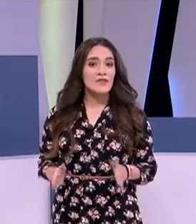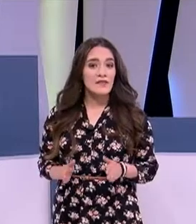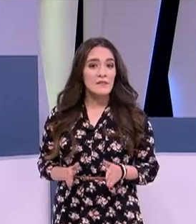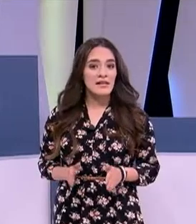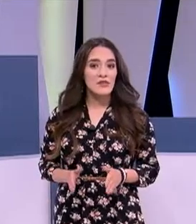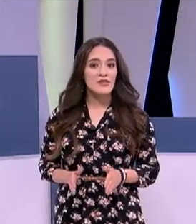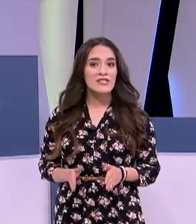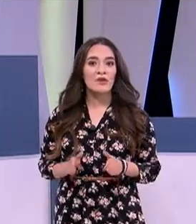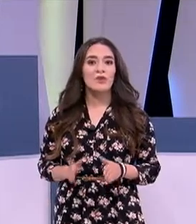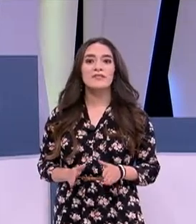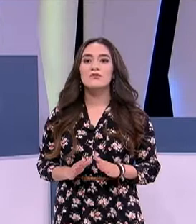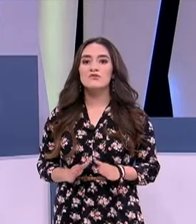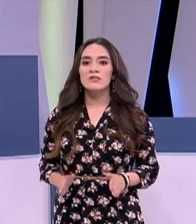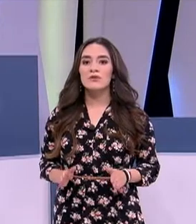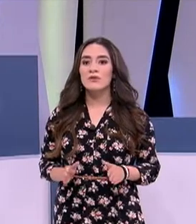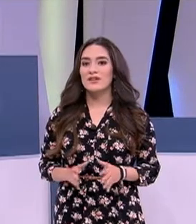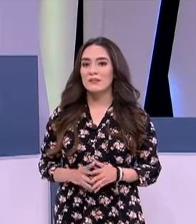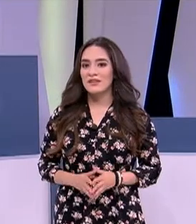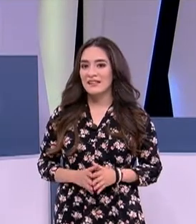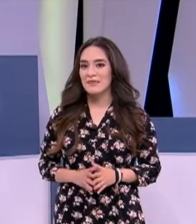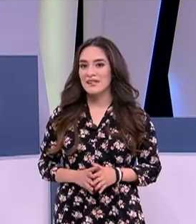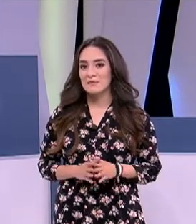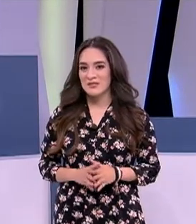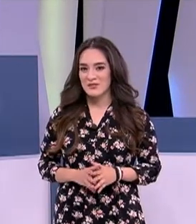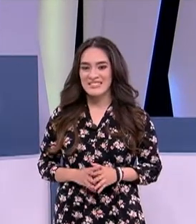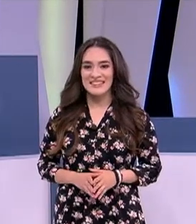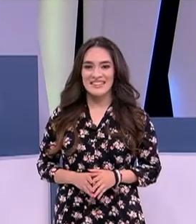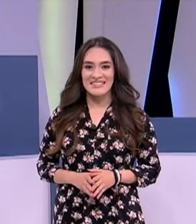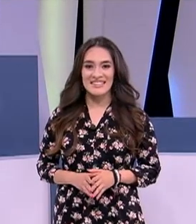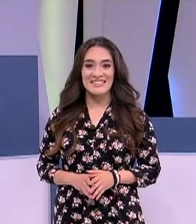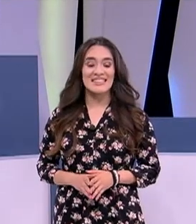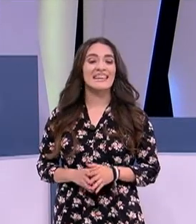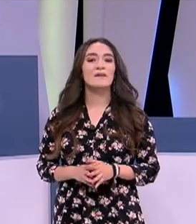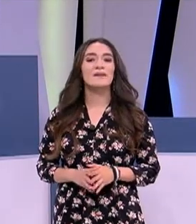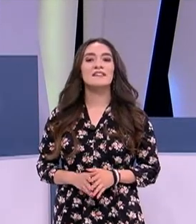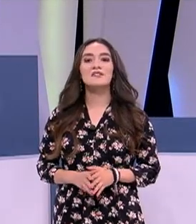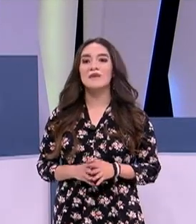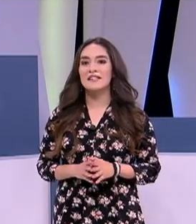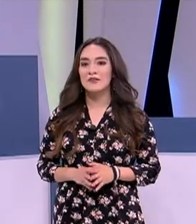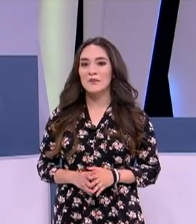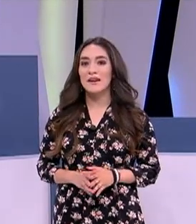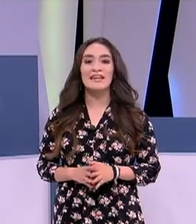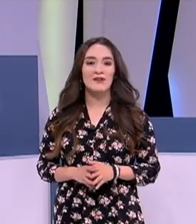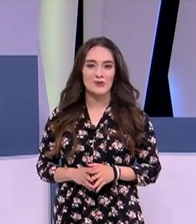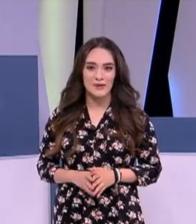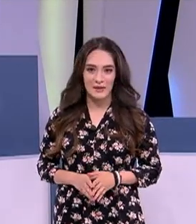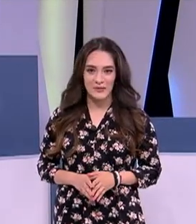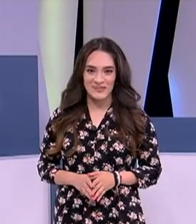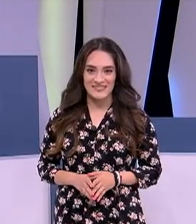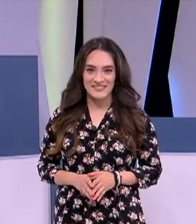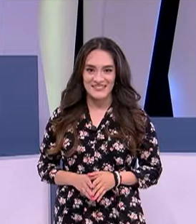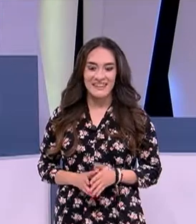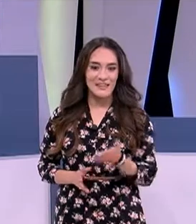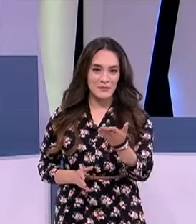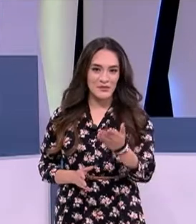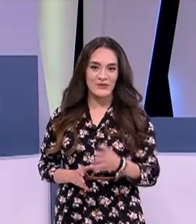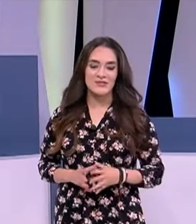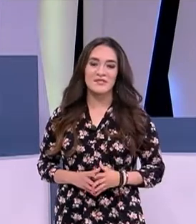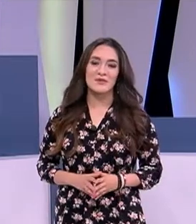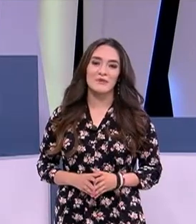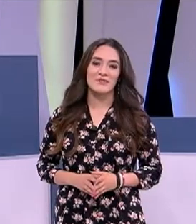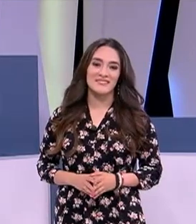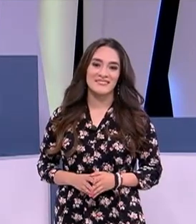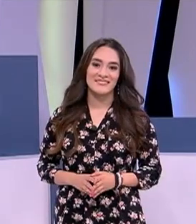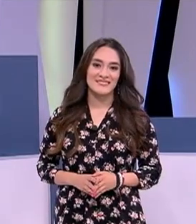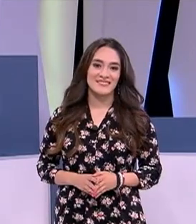En la Ciudad de México se encuentra un centro educativo dirigido a las personas interesadas en aprender sobre el idioma y la cultura japonesa. Le invito a